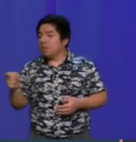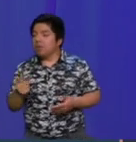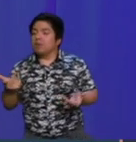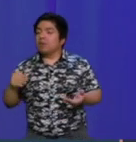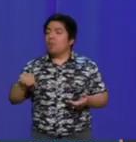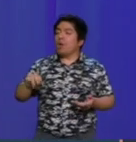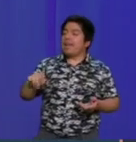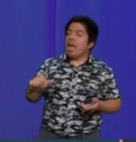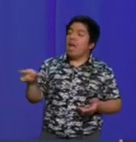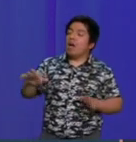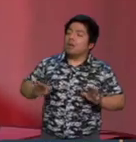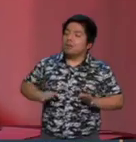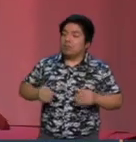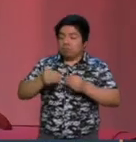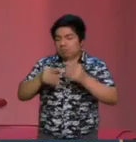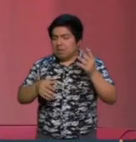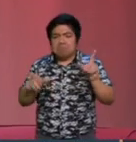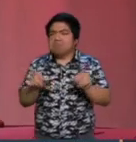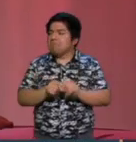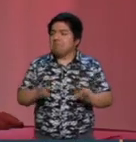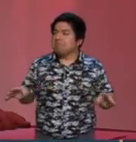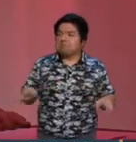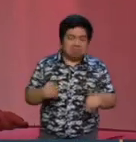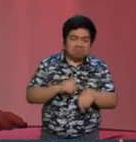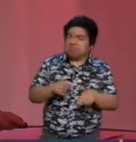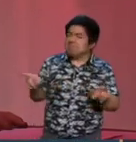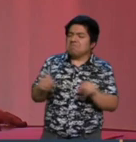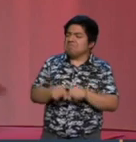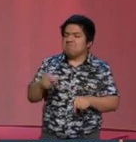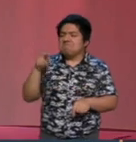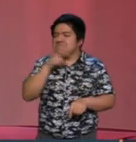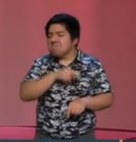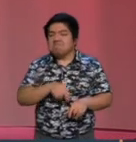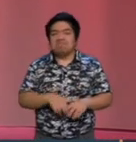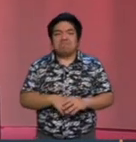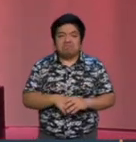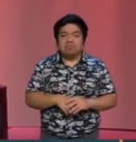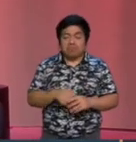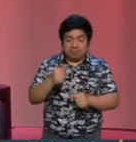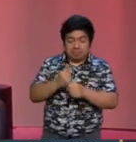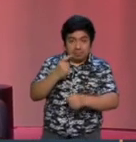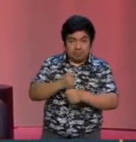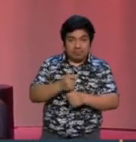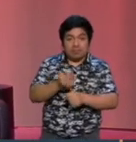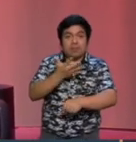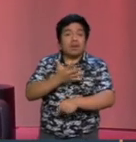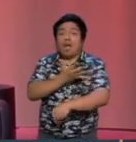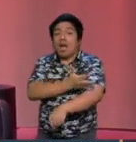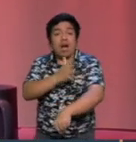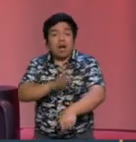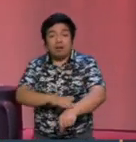características de los gobiernos de Morena? Muy sencillo. Hasta en menos tiempo, menos choque. Eso. Primero, honestidad, lo